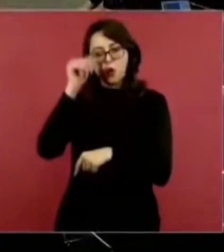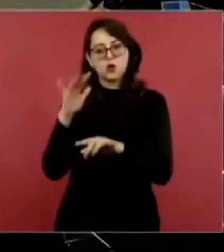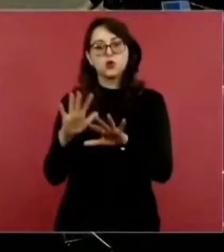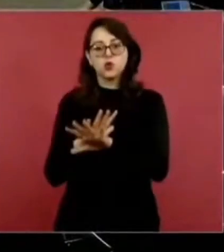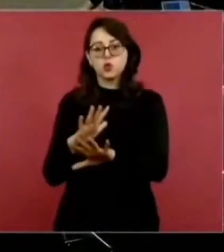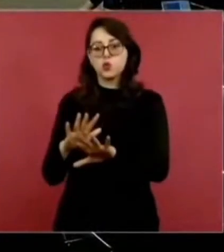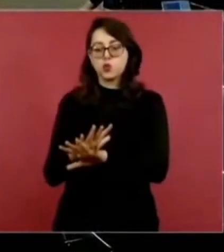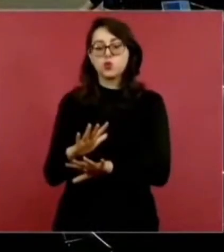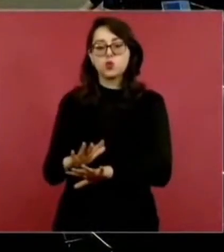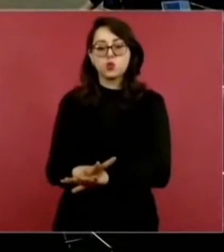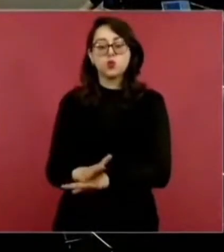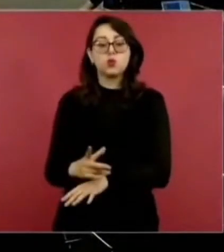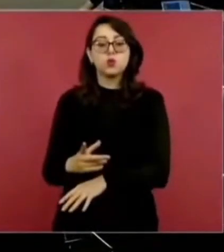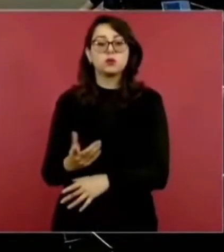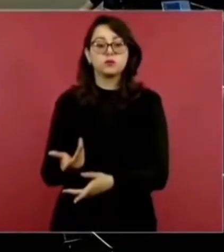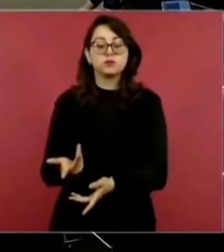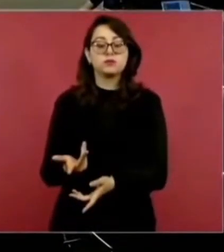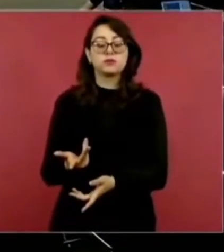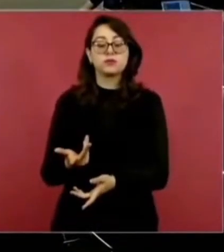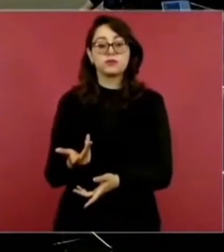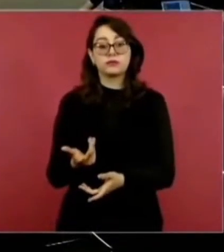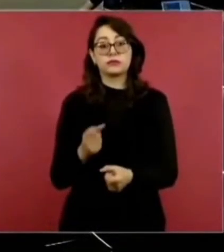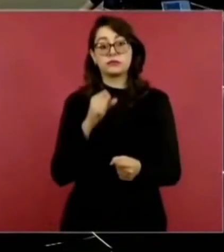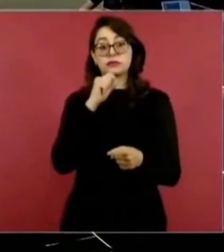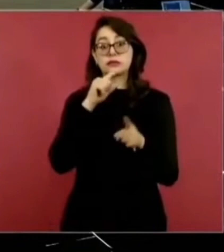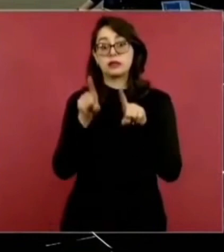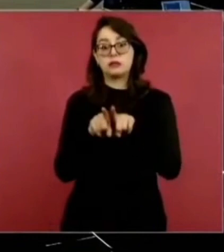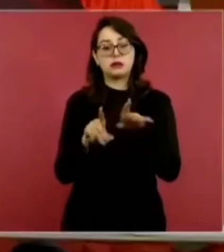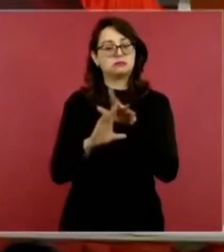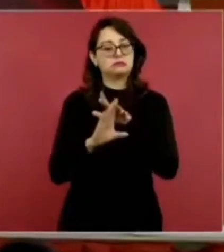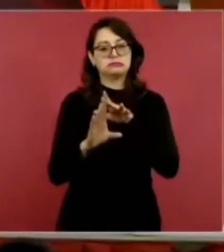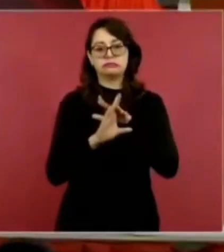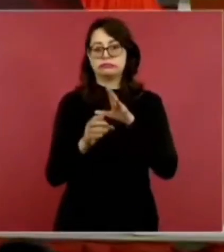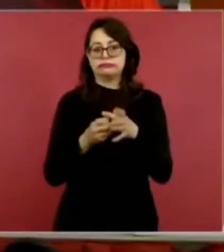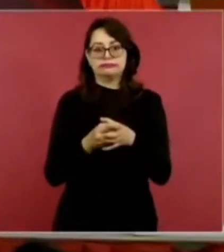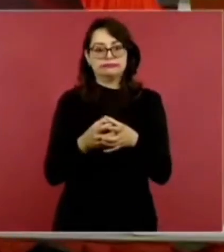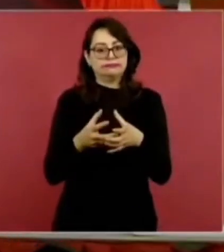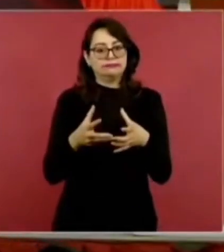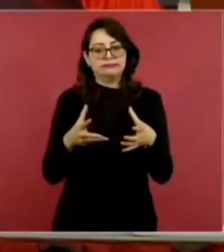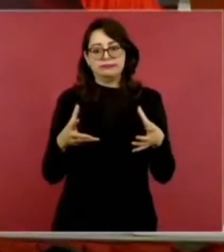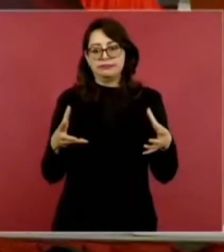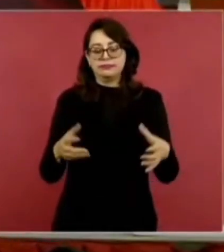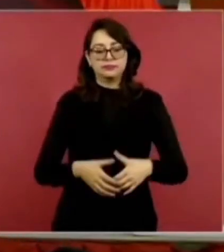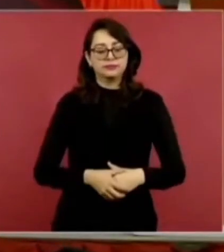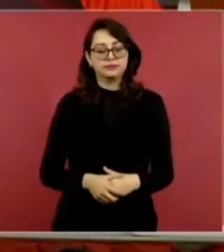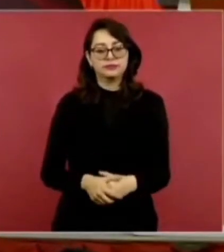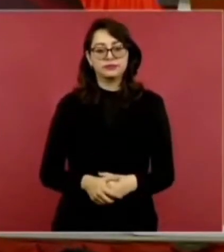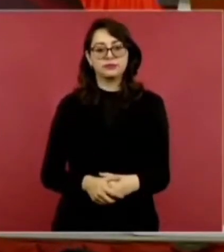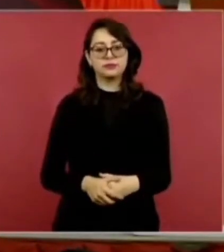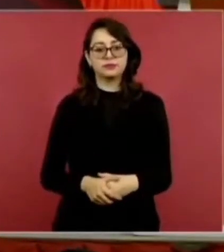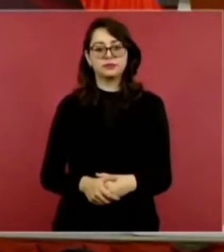también ha crecido mucho en el caso de Ecuador la migración.